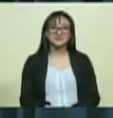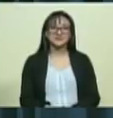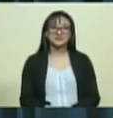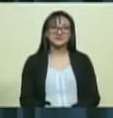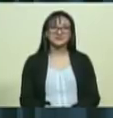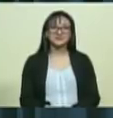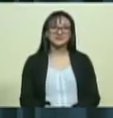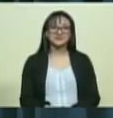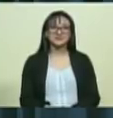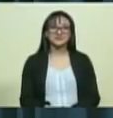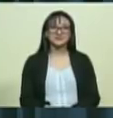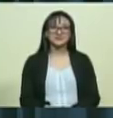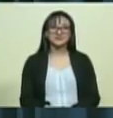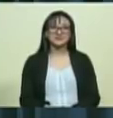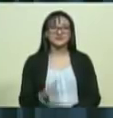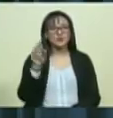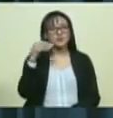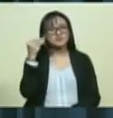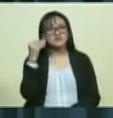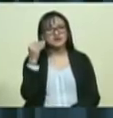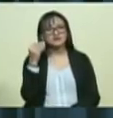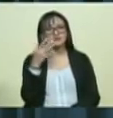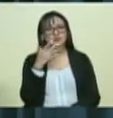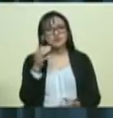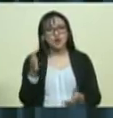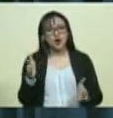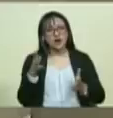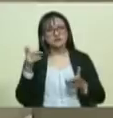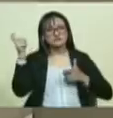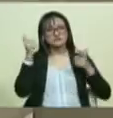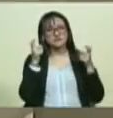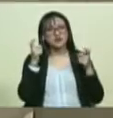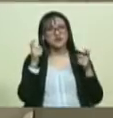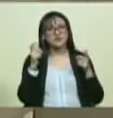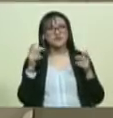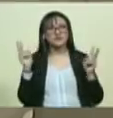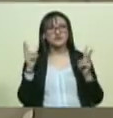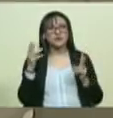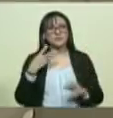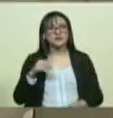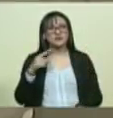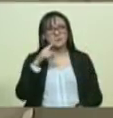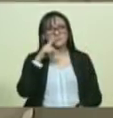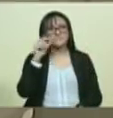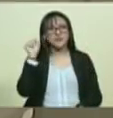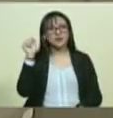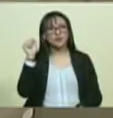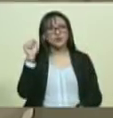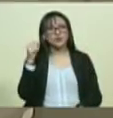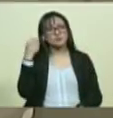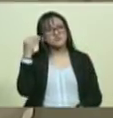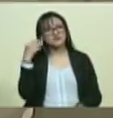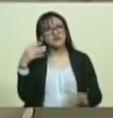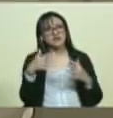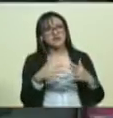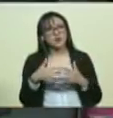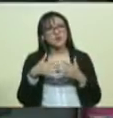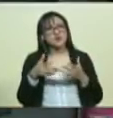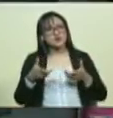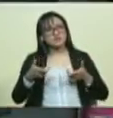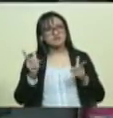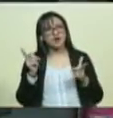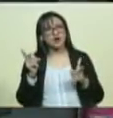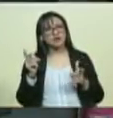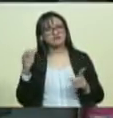la pregunta es usted cree que en caso de un triunfo a través de una victoria al presidente nicolás maduro cree que eeuu está dispuesta a patear la mesa